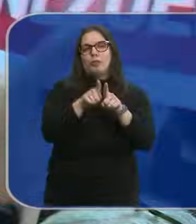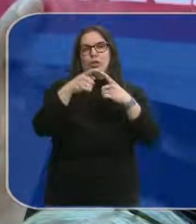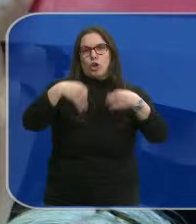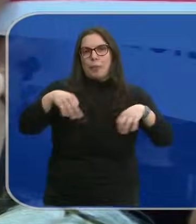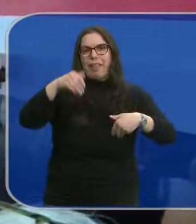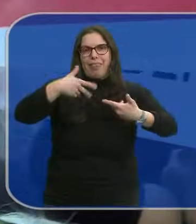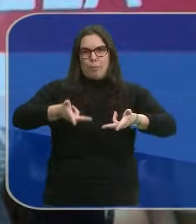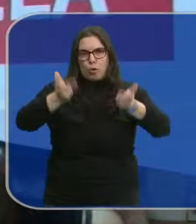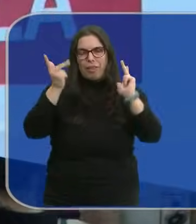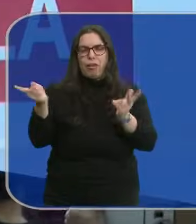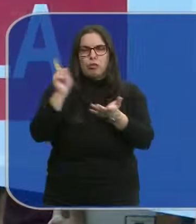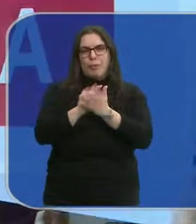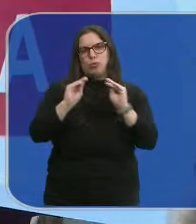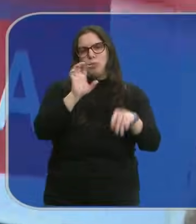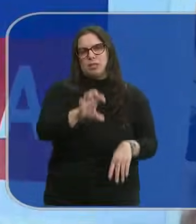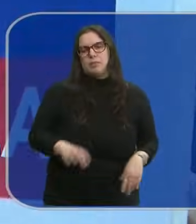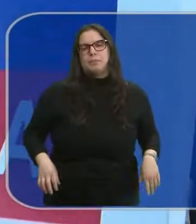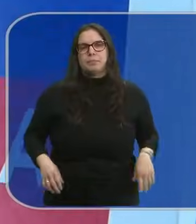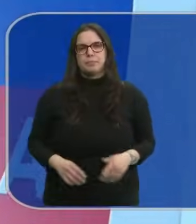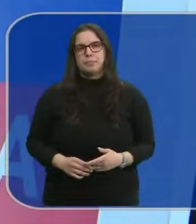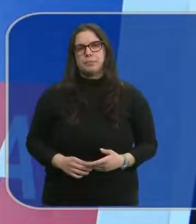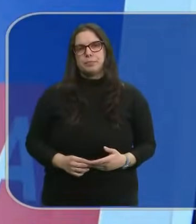normalidad democrática a su país.